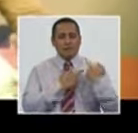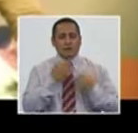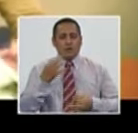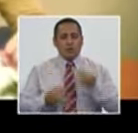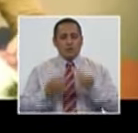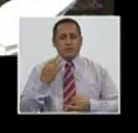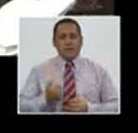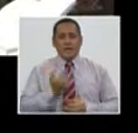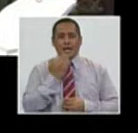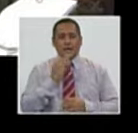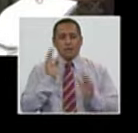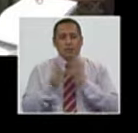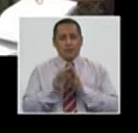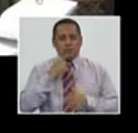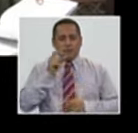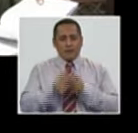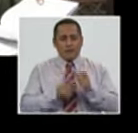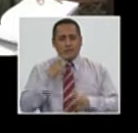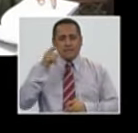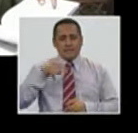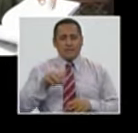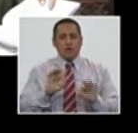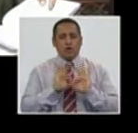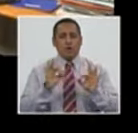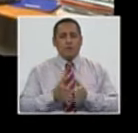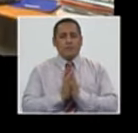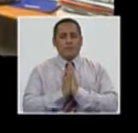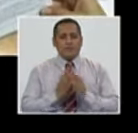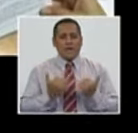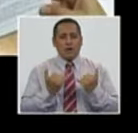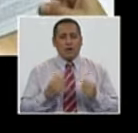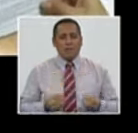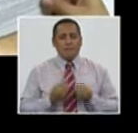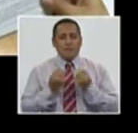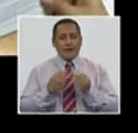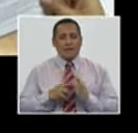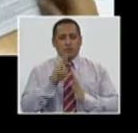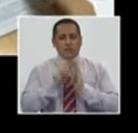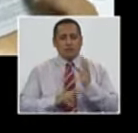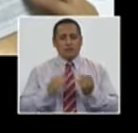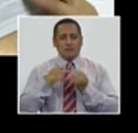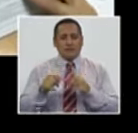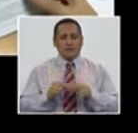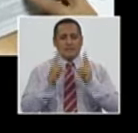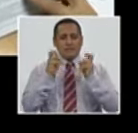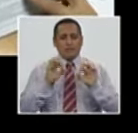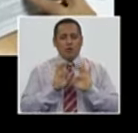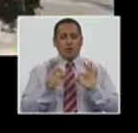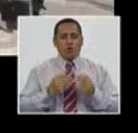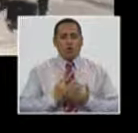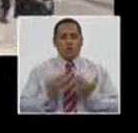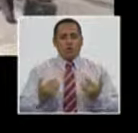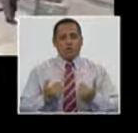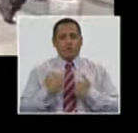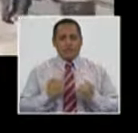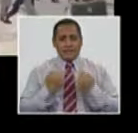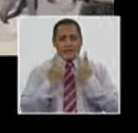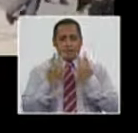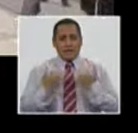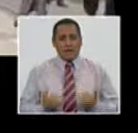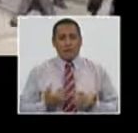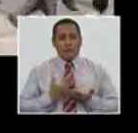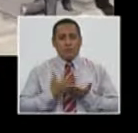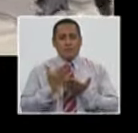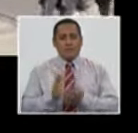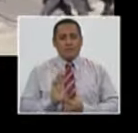información jurídica a quienes lo necesiten o lo soliciten para la resolución de temas o asuntos que tienen que ver